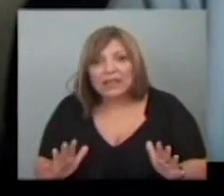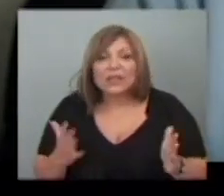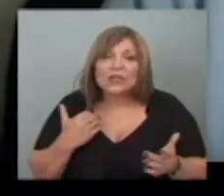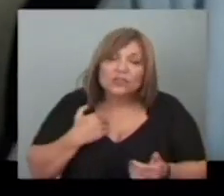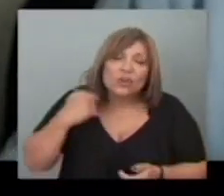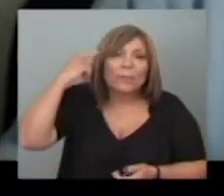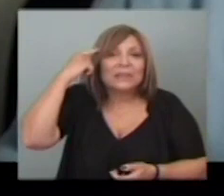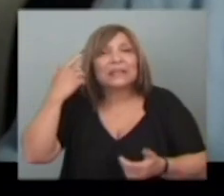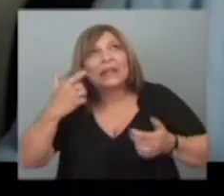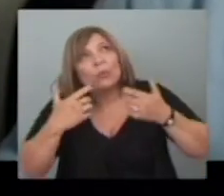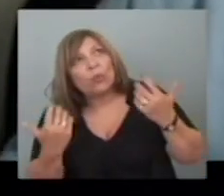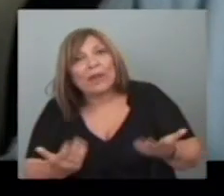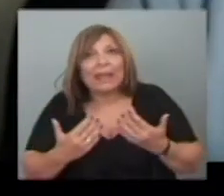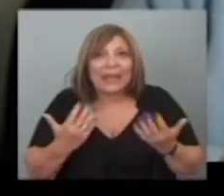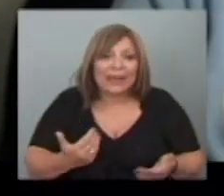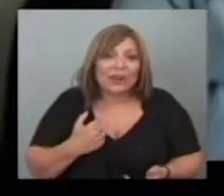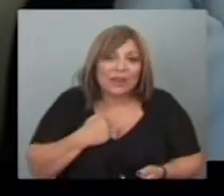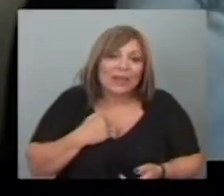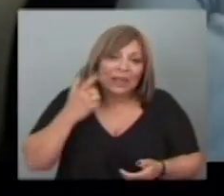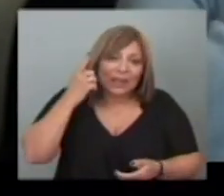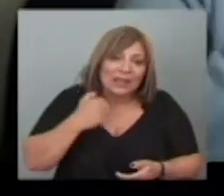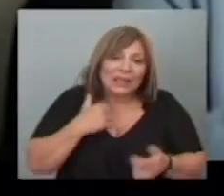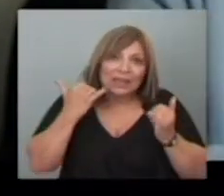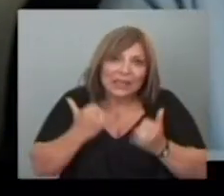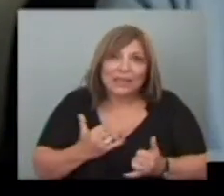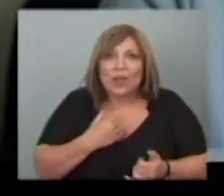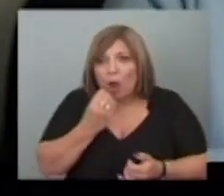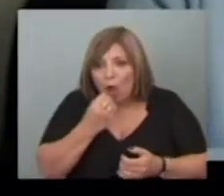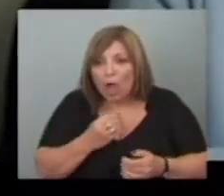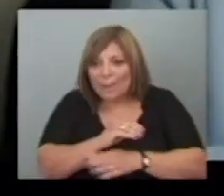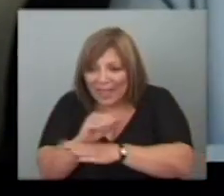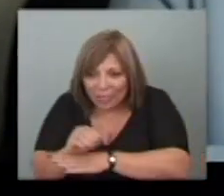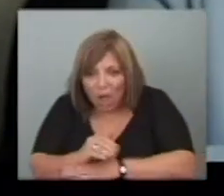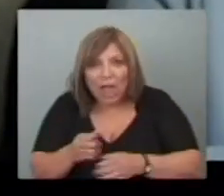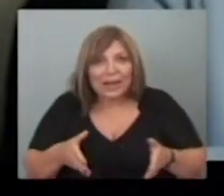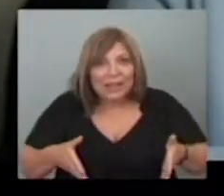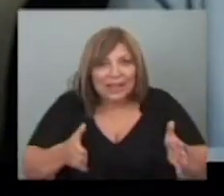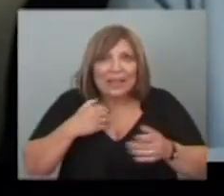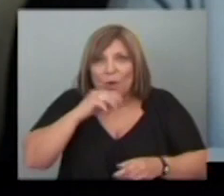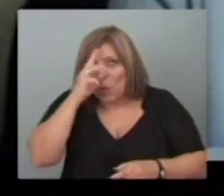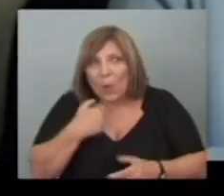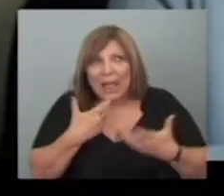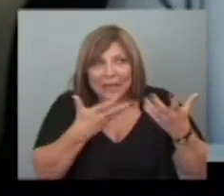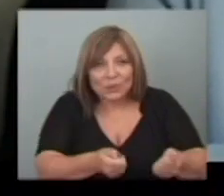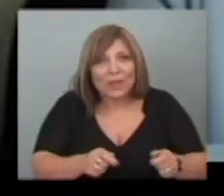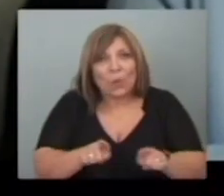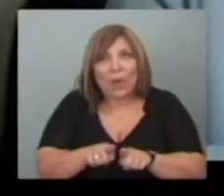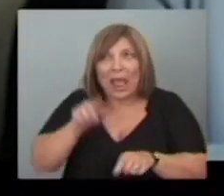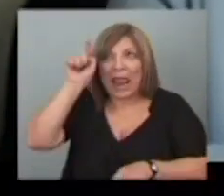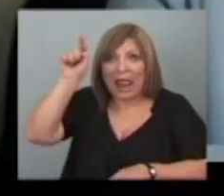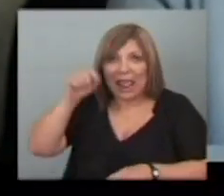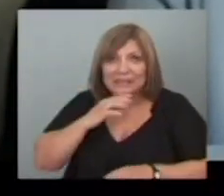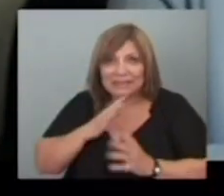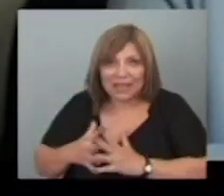Yo pensé, yo, bueno, allá, ok, ayudaré en los comedores, en los merenderos, iré a trabajar igual que acá,